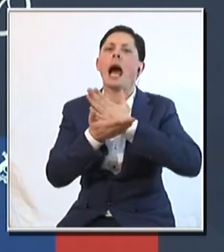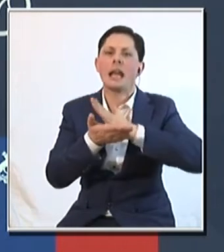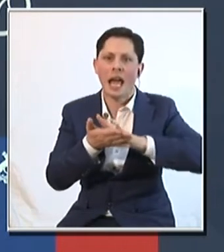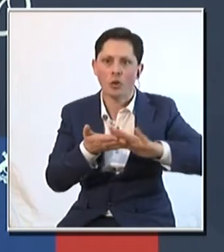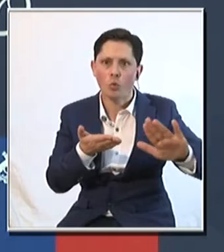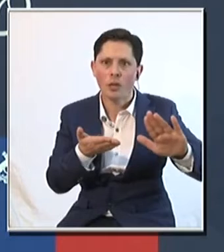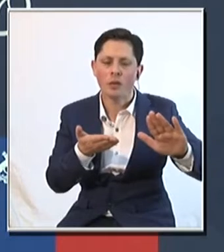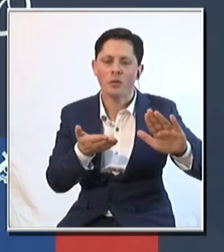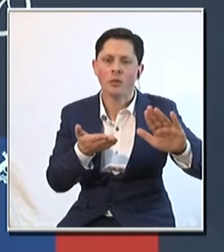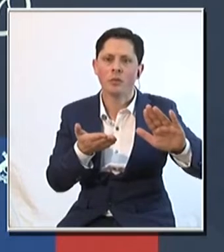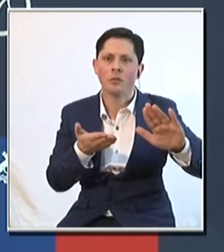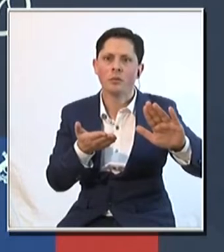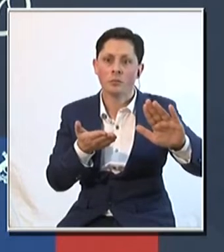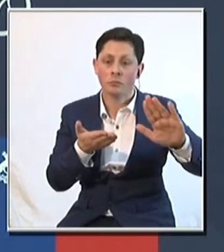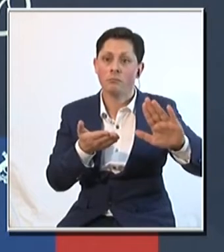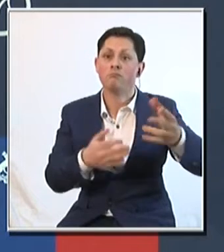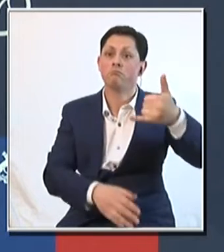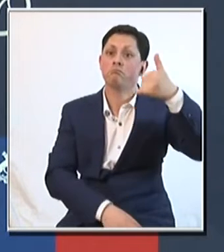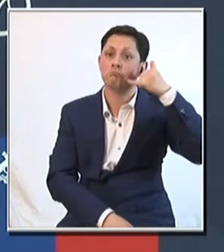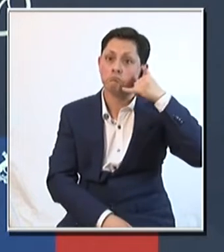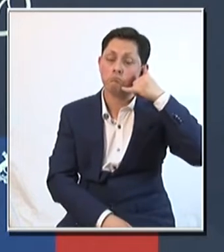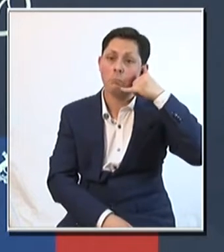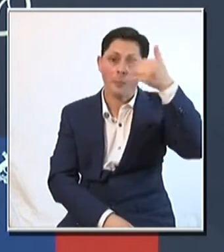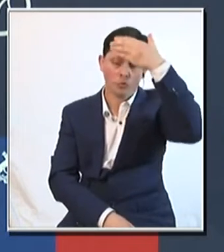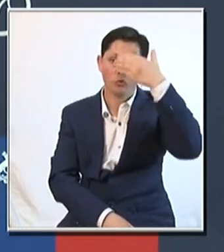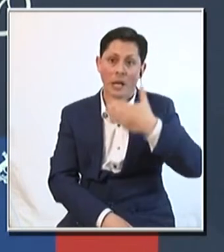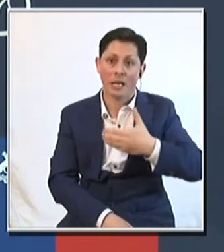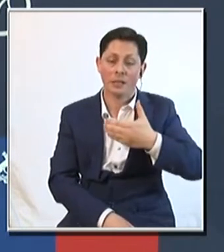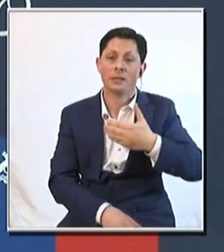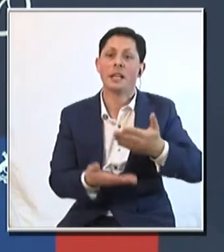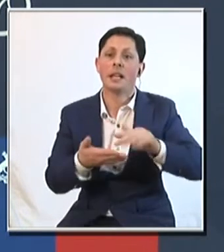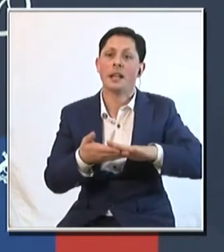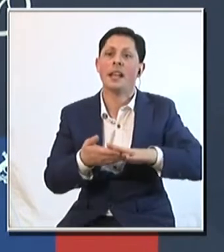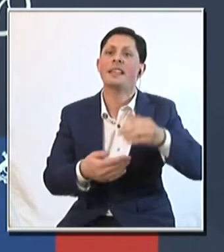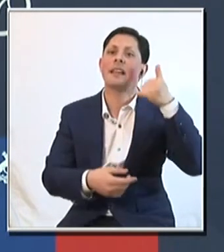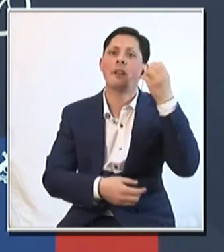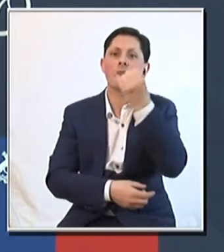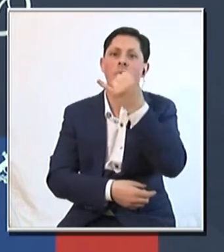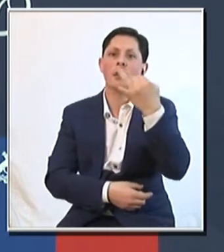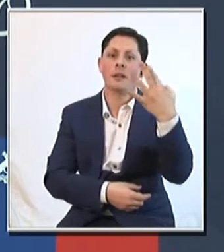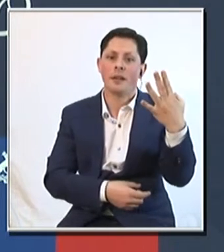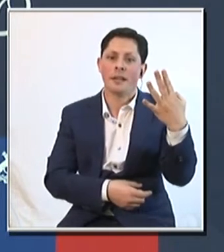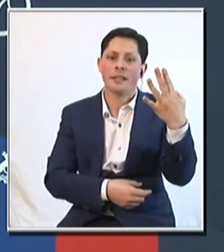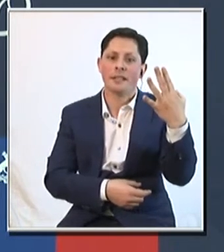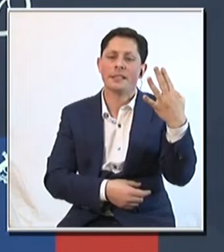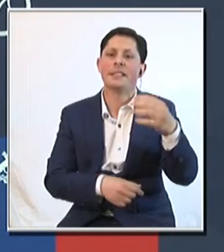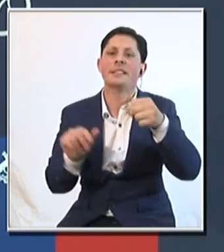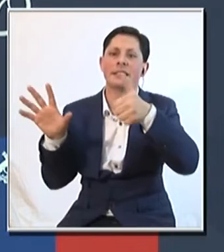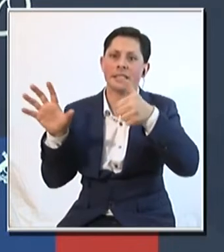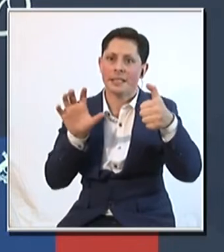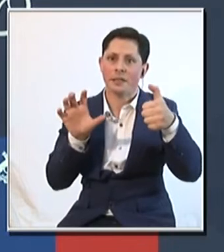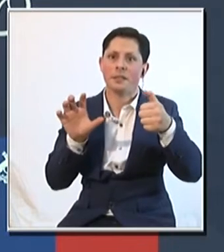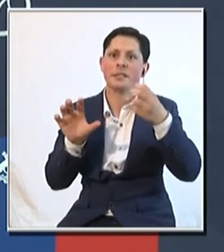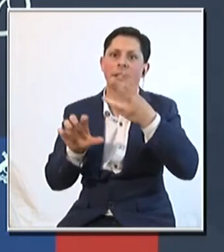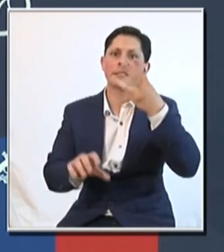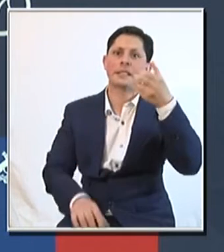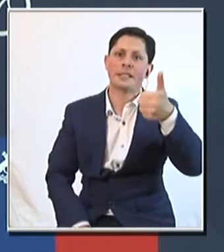gratuito, que va a ser contestado por personal sanitario y los pueden orientar. El teléfono de salud Responde es el